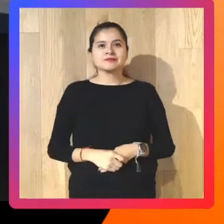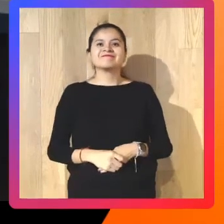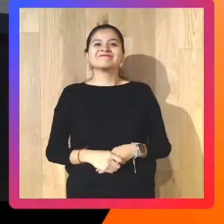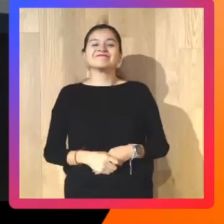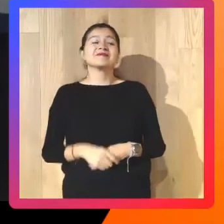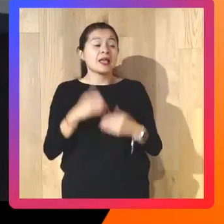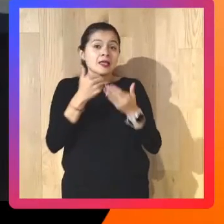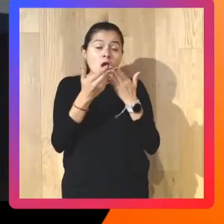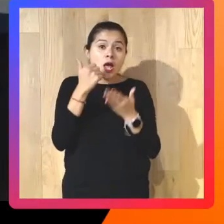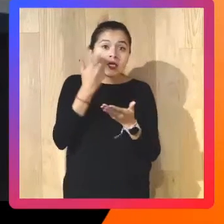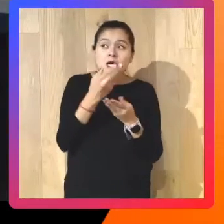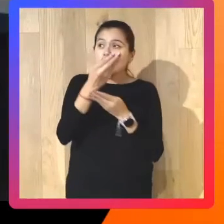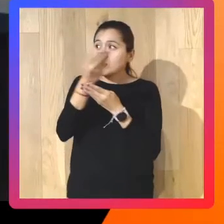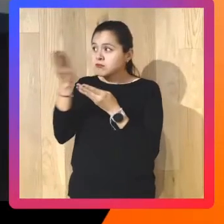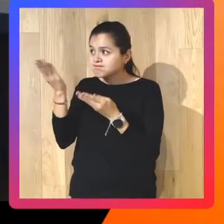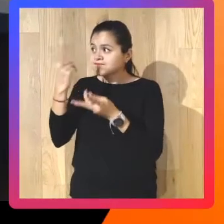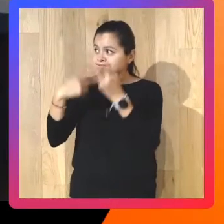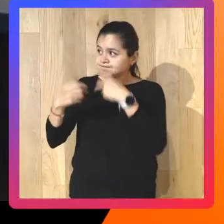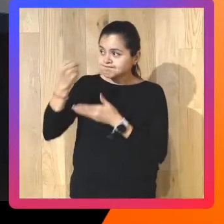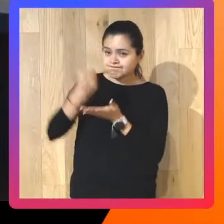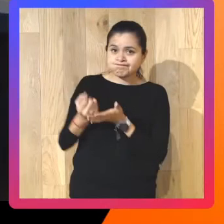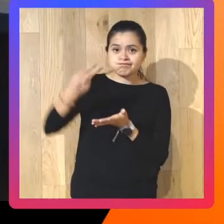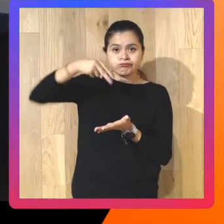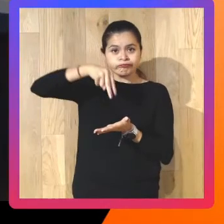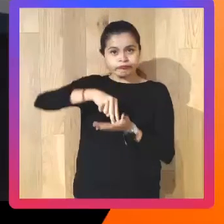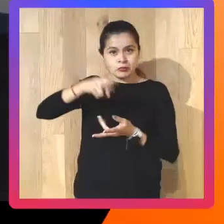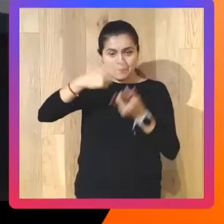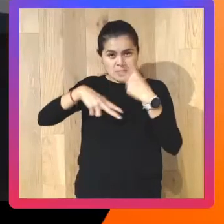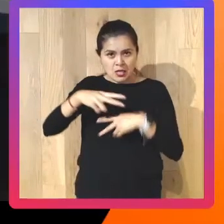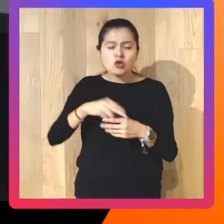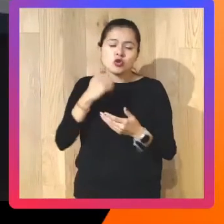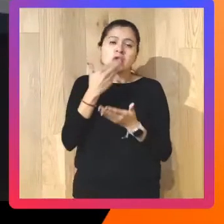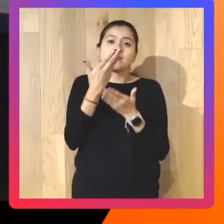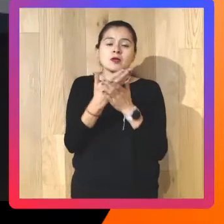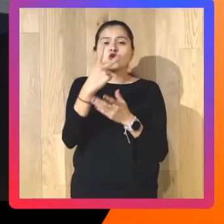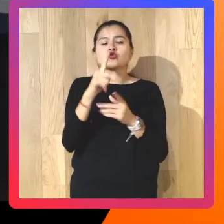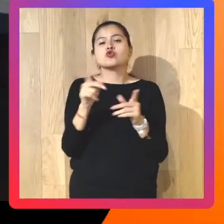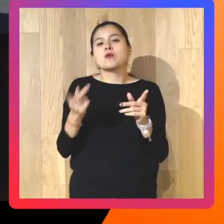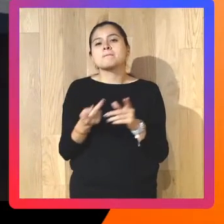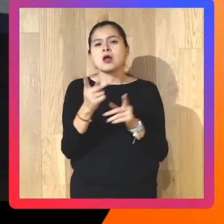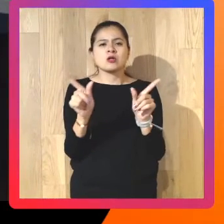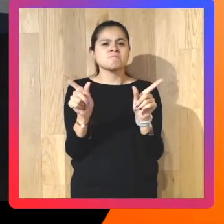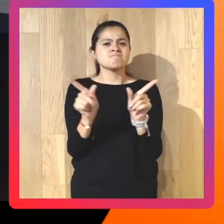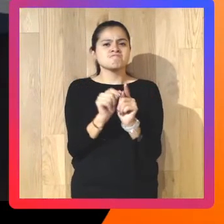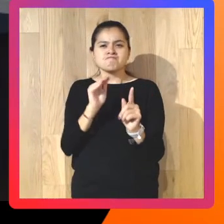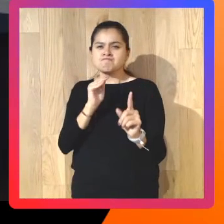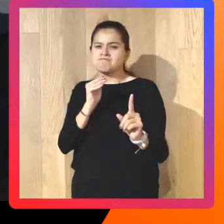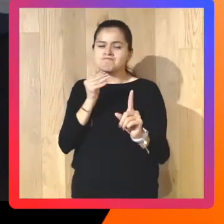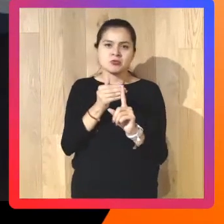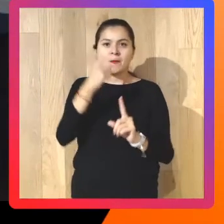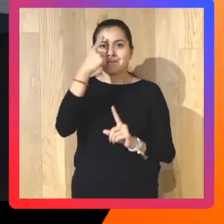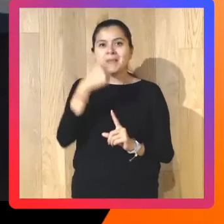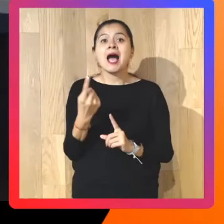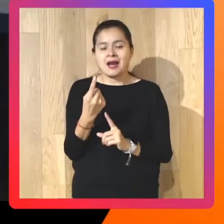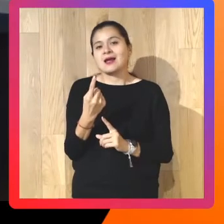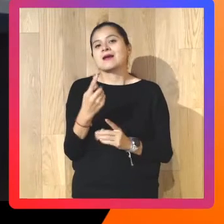escuchar a los medios de comunicación que están aquí presentes. Por favor, les pediría que sus preguntas fueran muy concretas para poder,